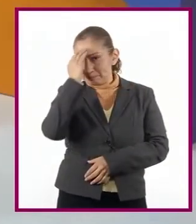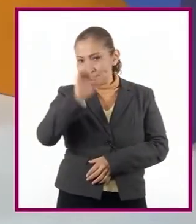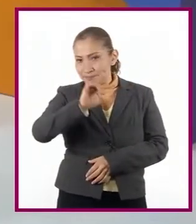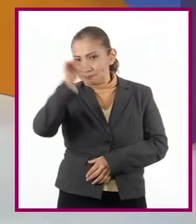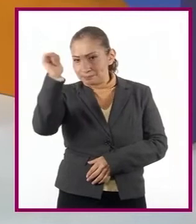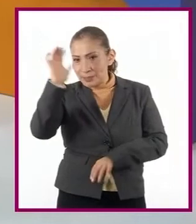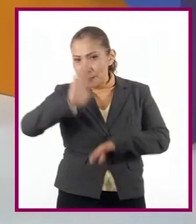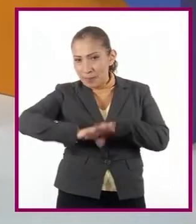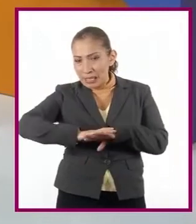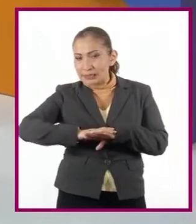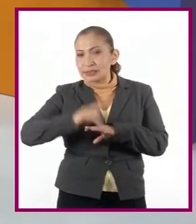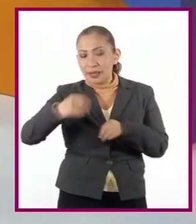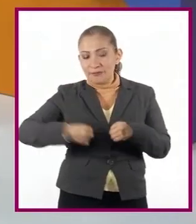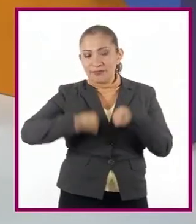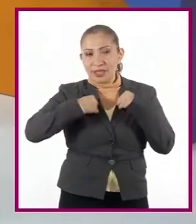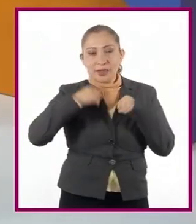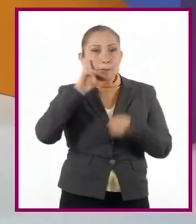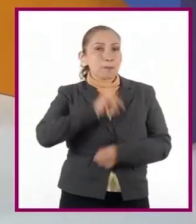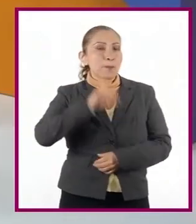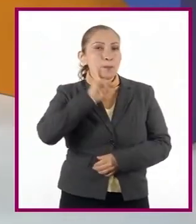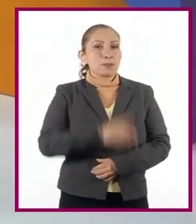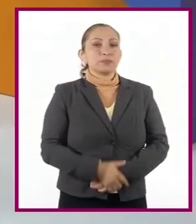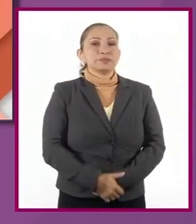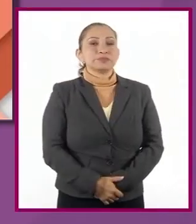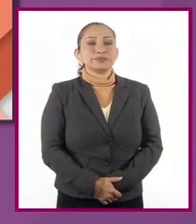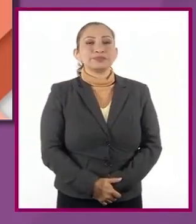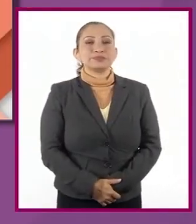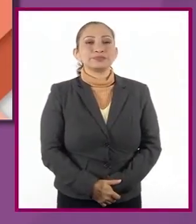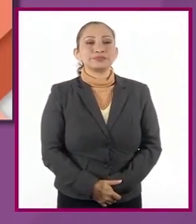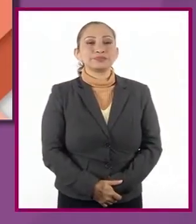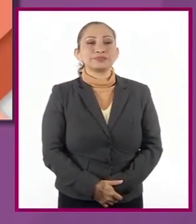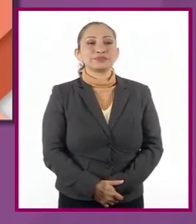un poco más sobre esta maravillosa mujer.